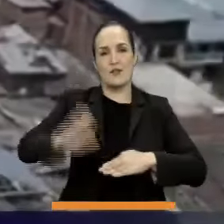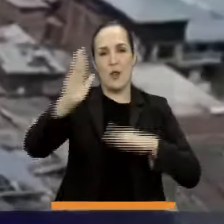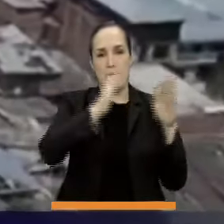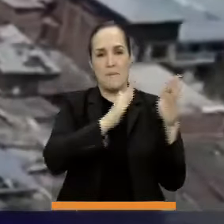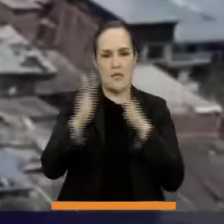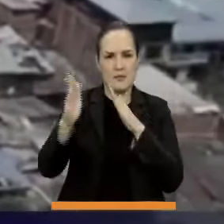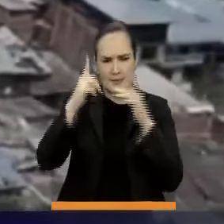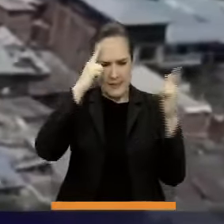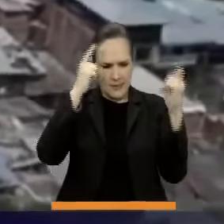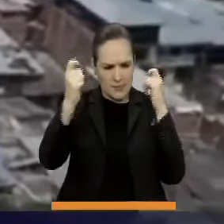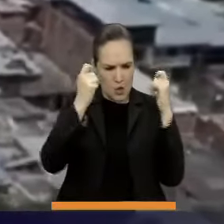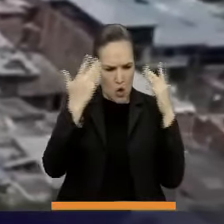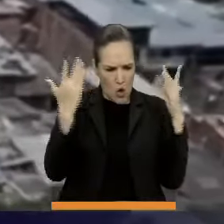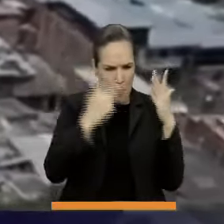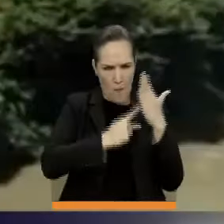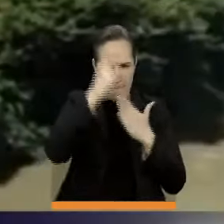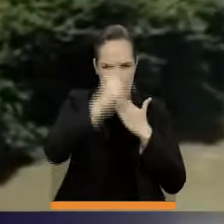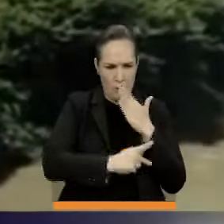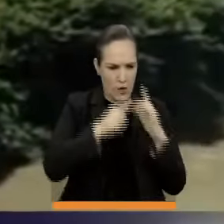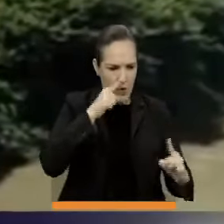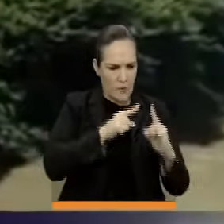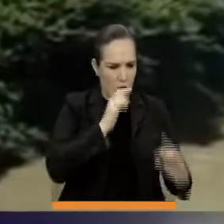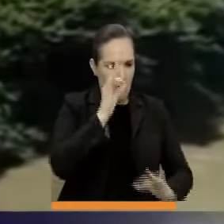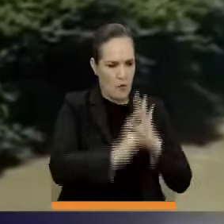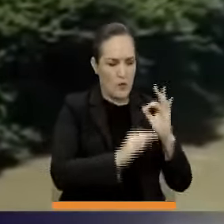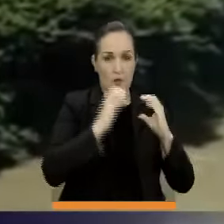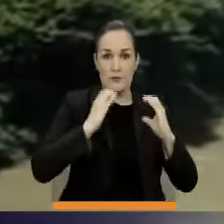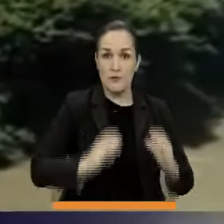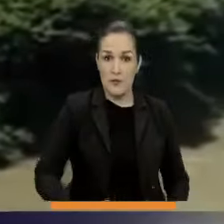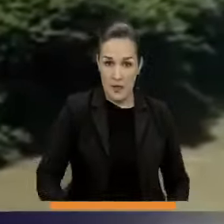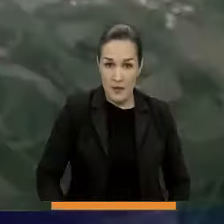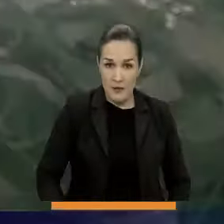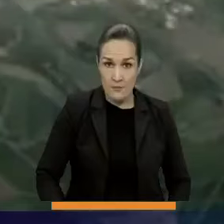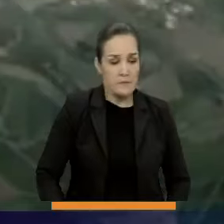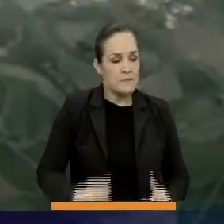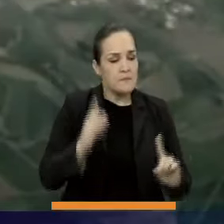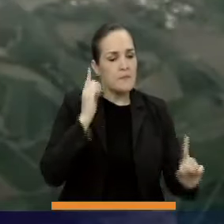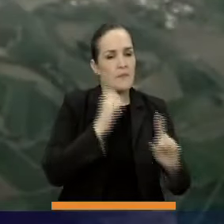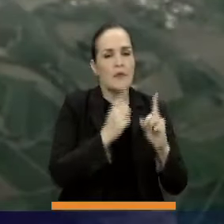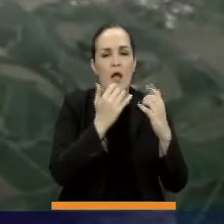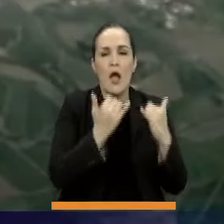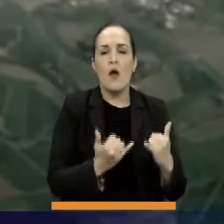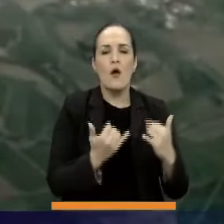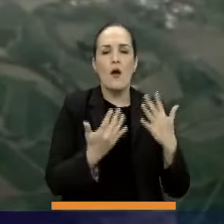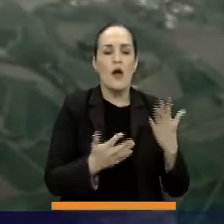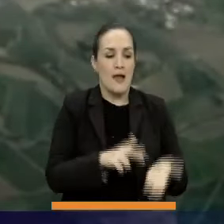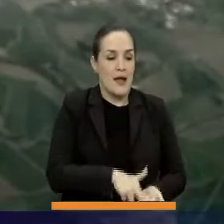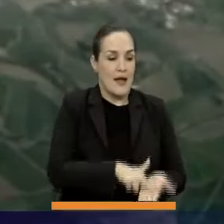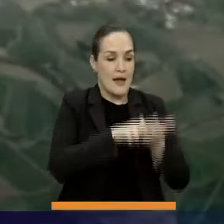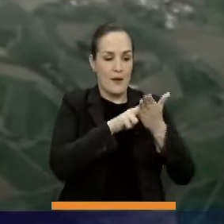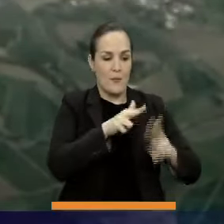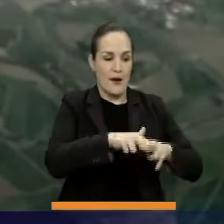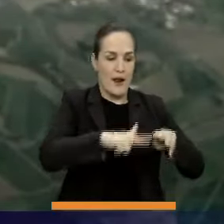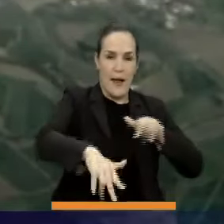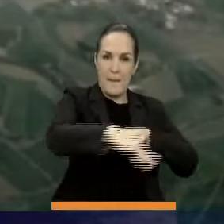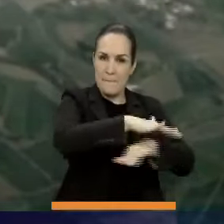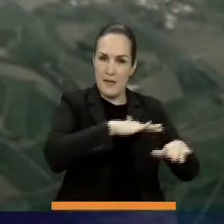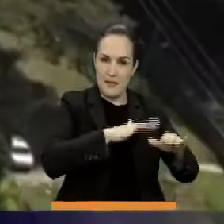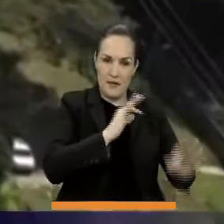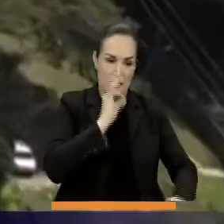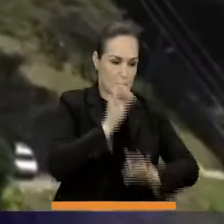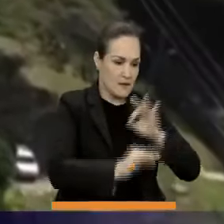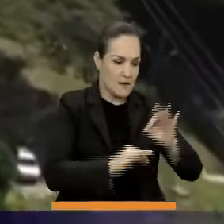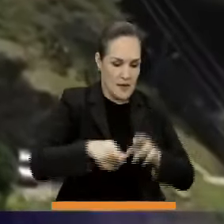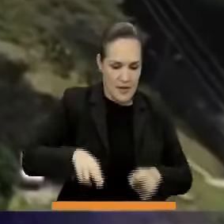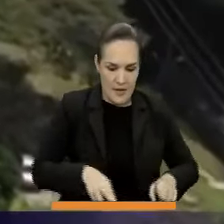proyecto estratégico para proteger a la ciudadanía. Esa iniciativa incluye la recuperación ambiental y la protección del